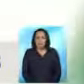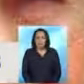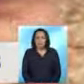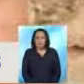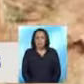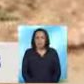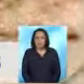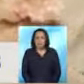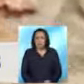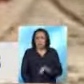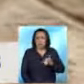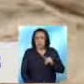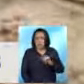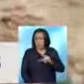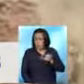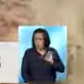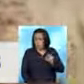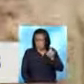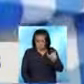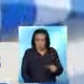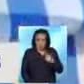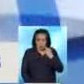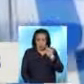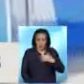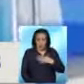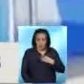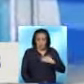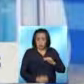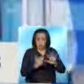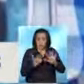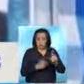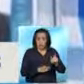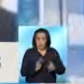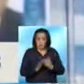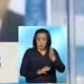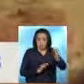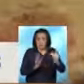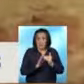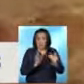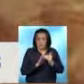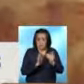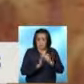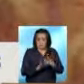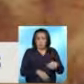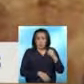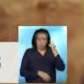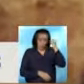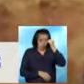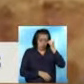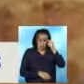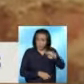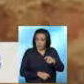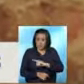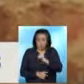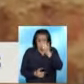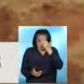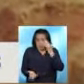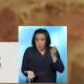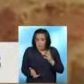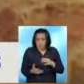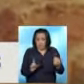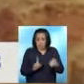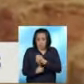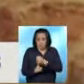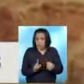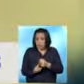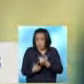Julio Álvarez Caguana, de 81 años, se dirigía a la casa de su sobrina. Ese abuelito nunca imaginó que terminaría siendo